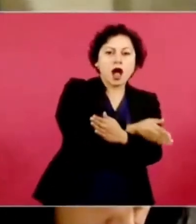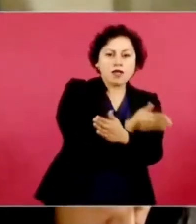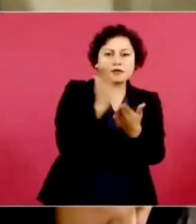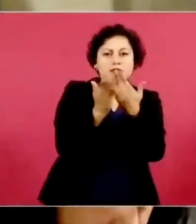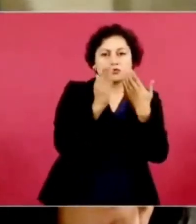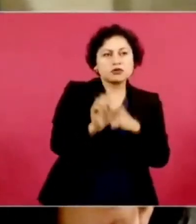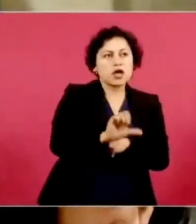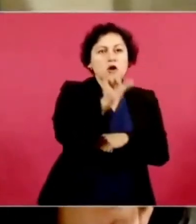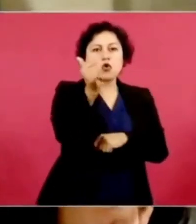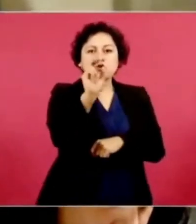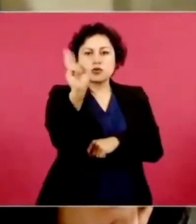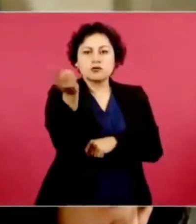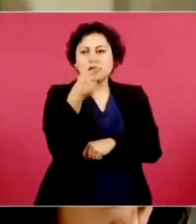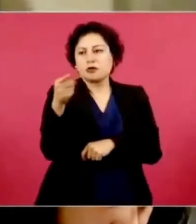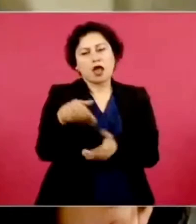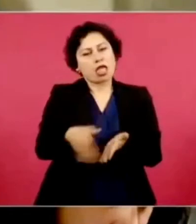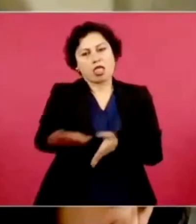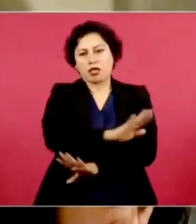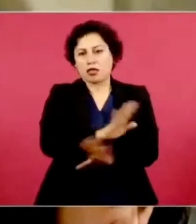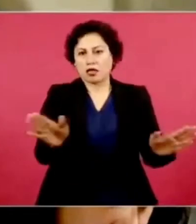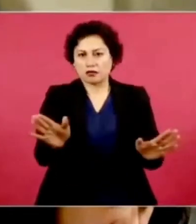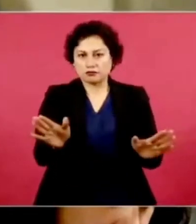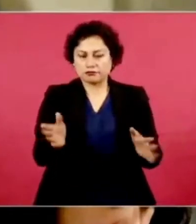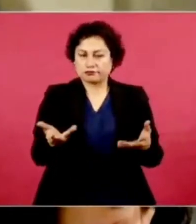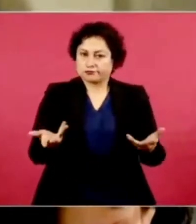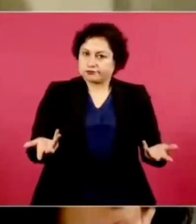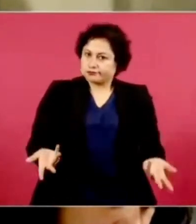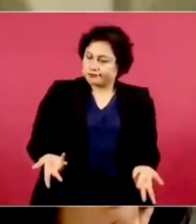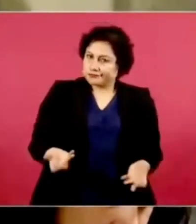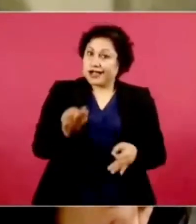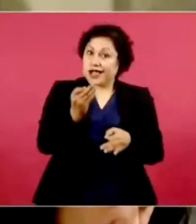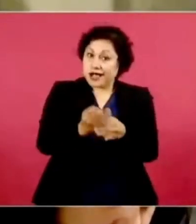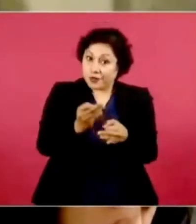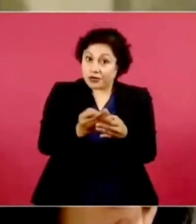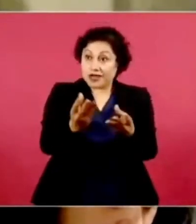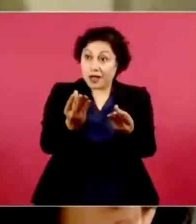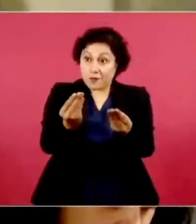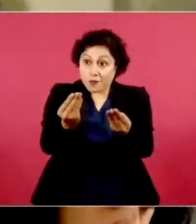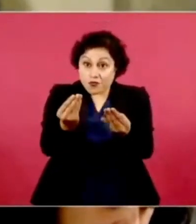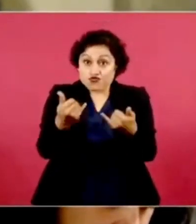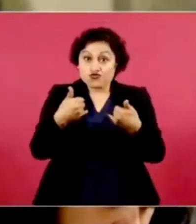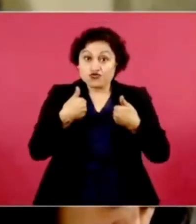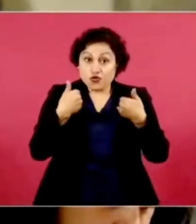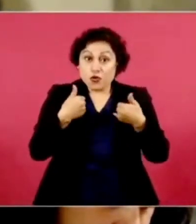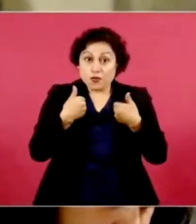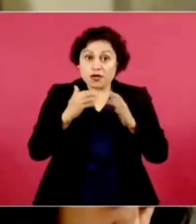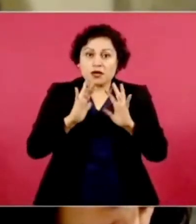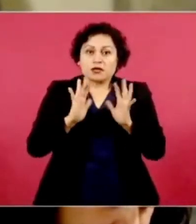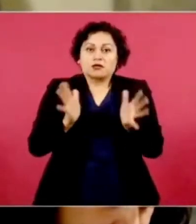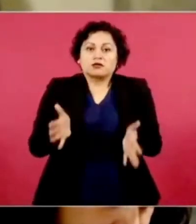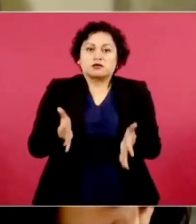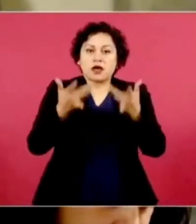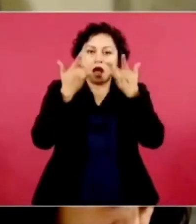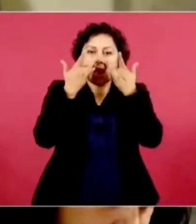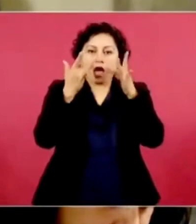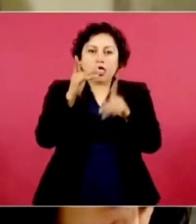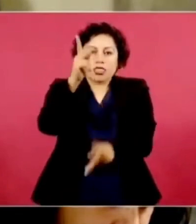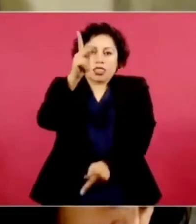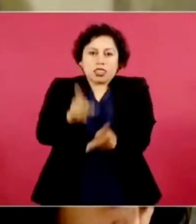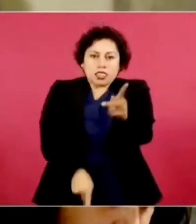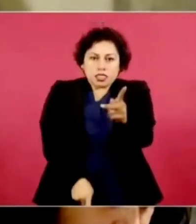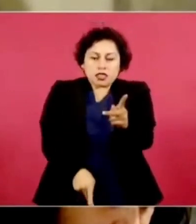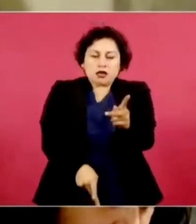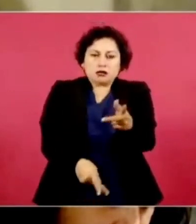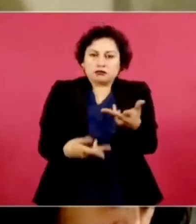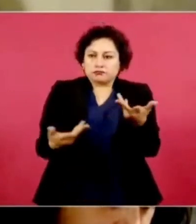estudiando. Hay muchos jóvenes hoy sin universidad que le empezaron en la Universidad Benito Juárez y hoy están en el desamparo porque se